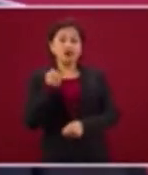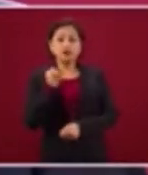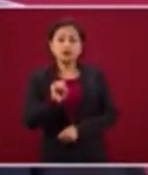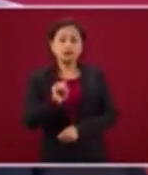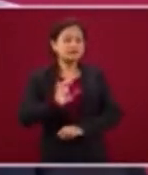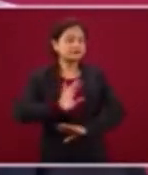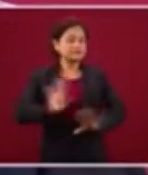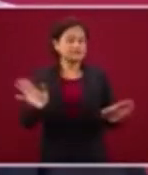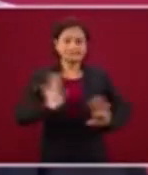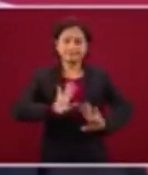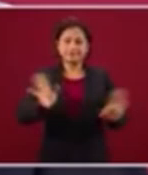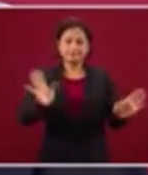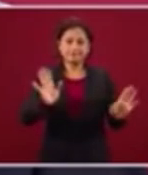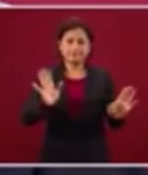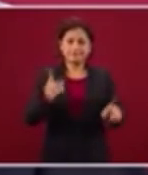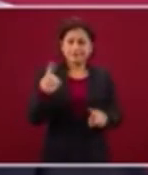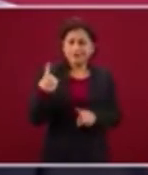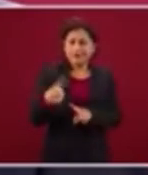funcionarios